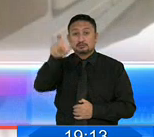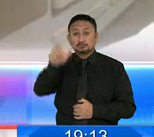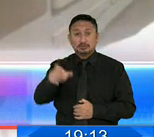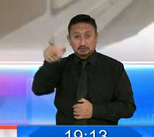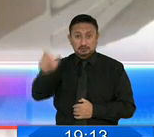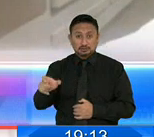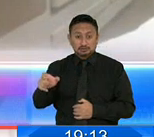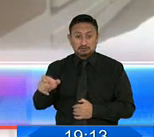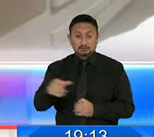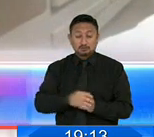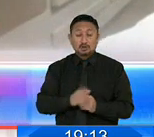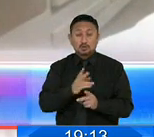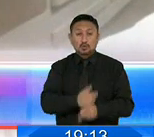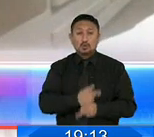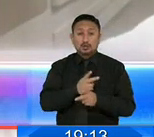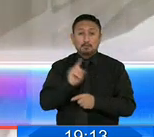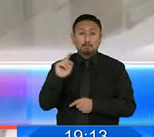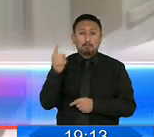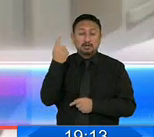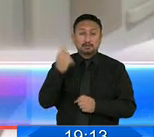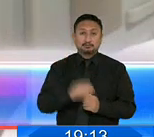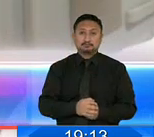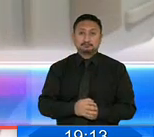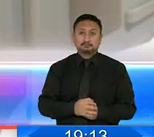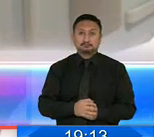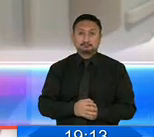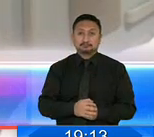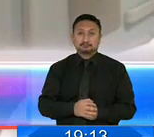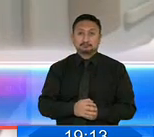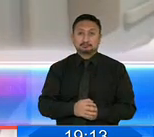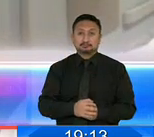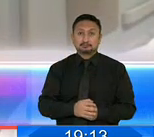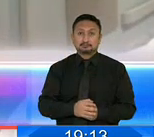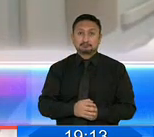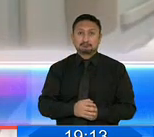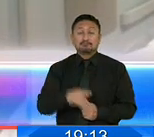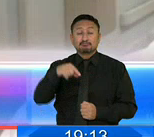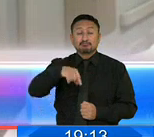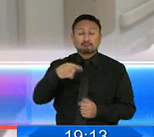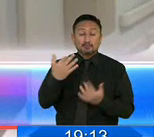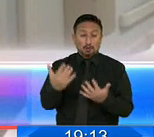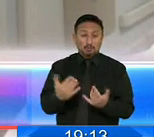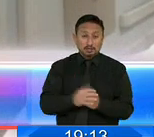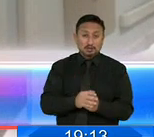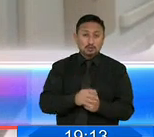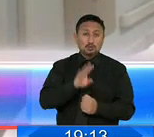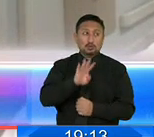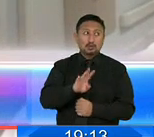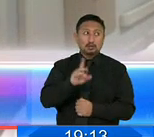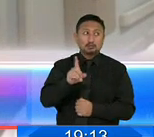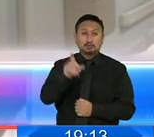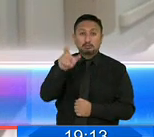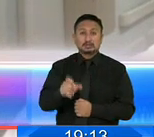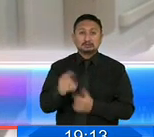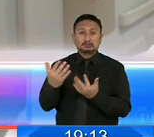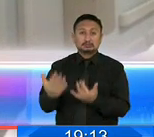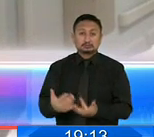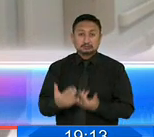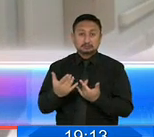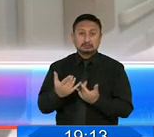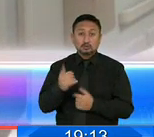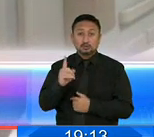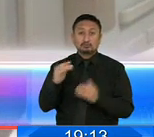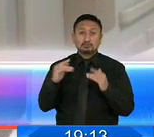pacientes en cuidados intensivos. Nuestra lista de espera al día de hoy es de 41 pacientes